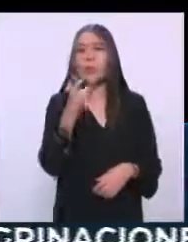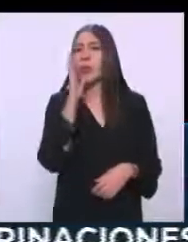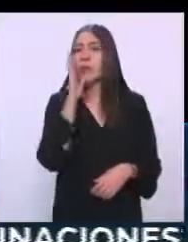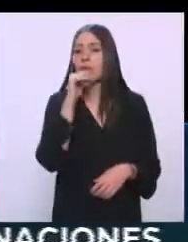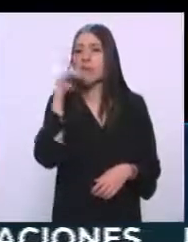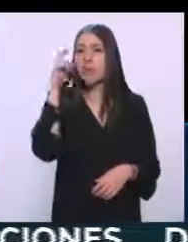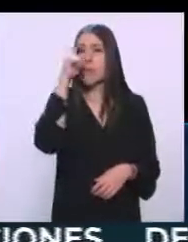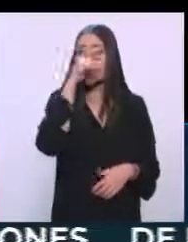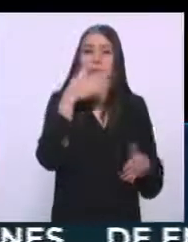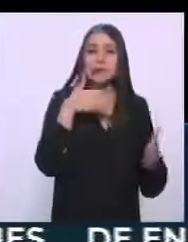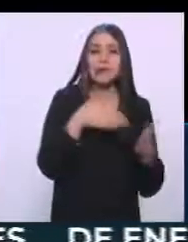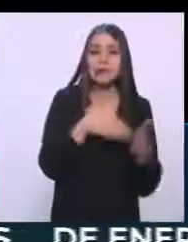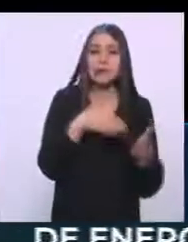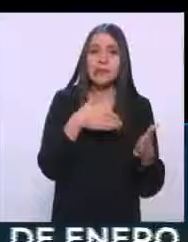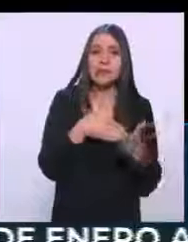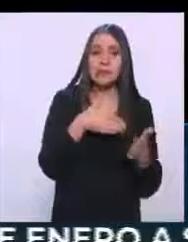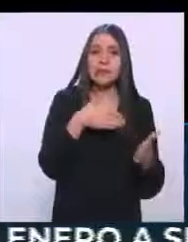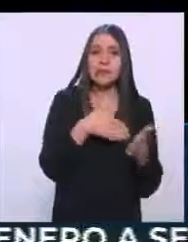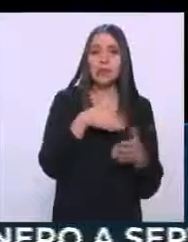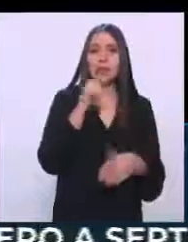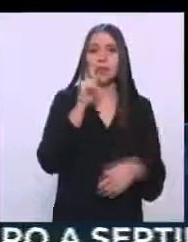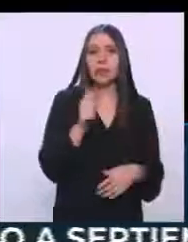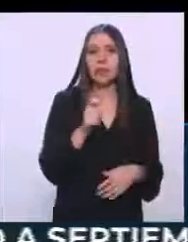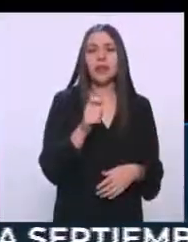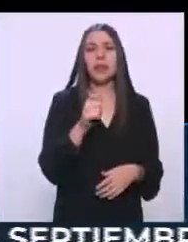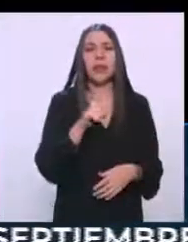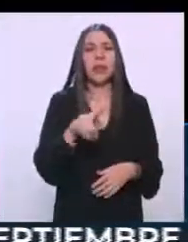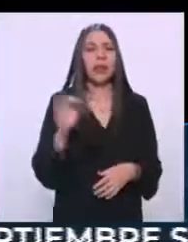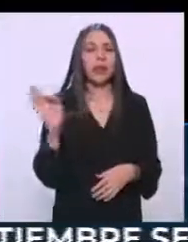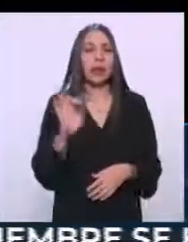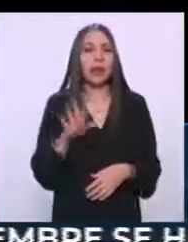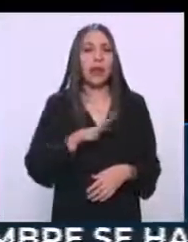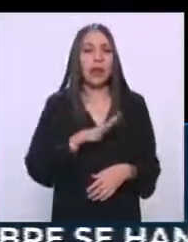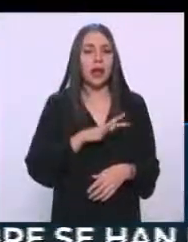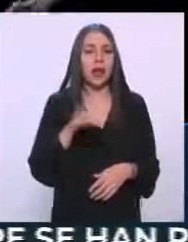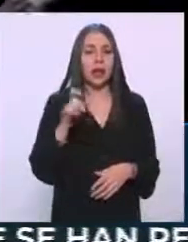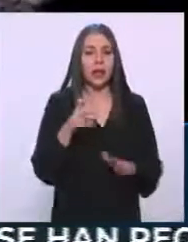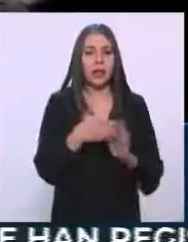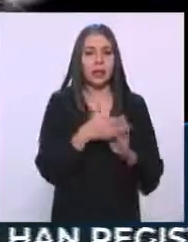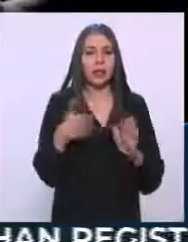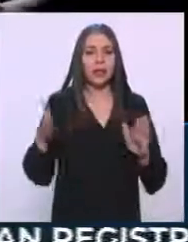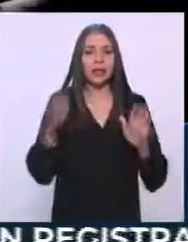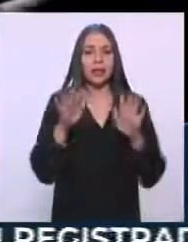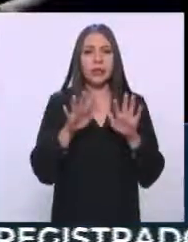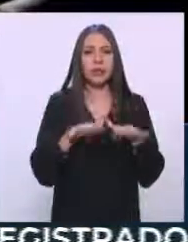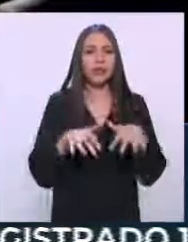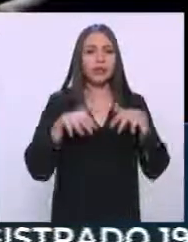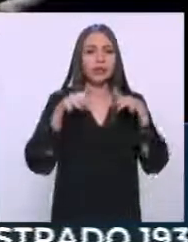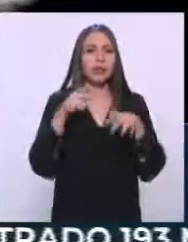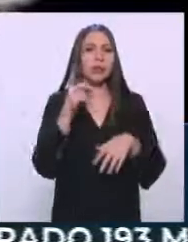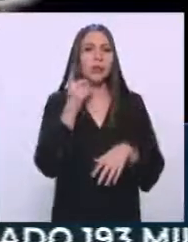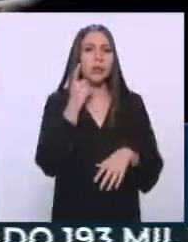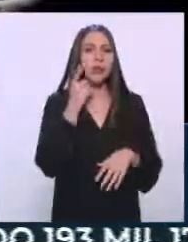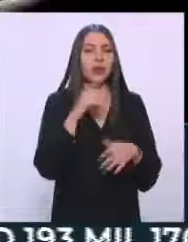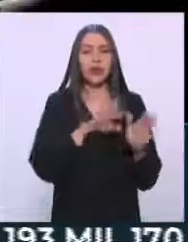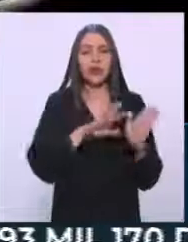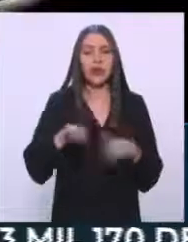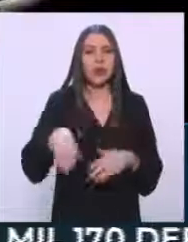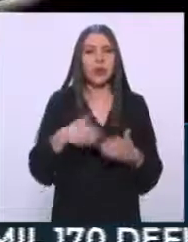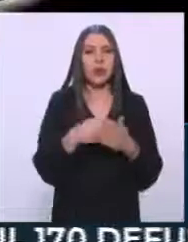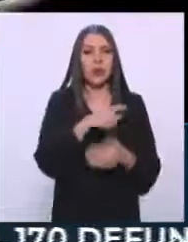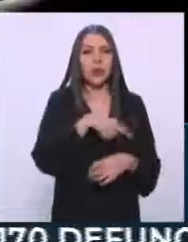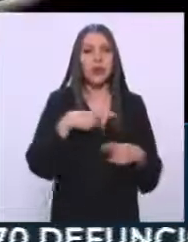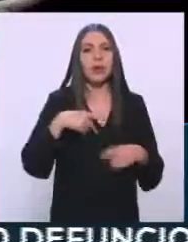o dificultades, como bien dice, que puede tener este proceso constituyente es que efectivamente existe